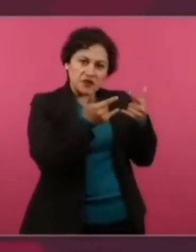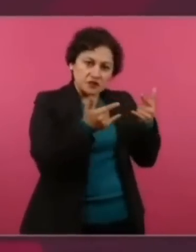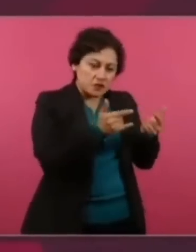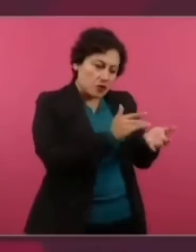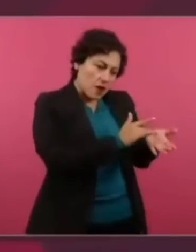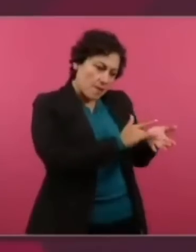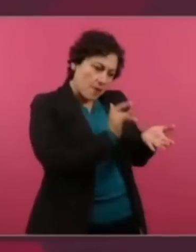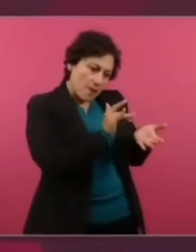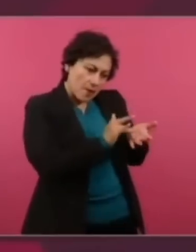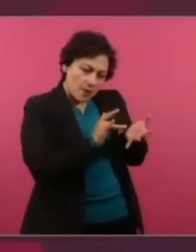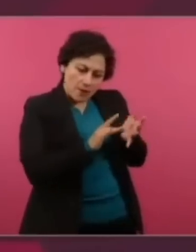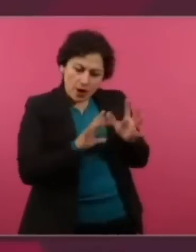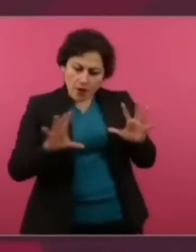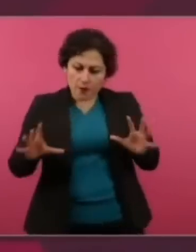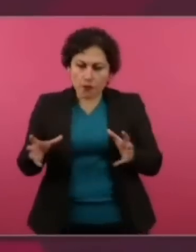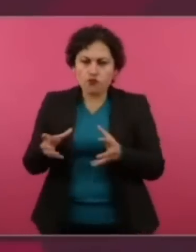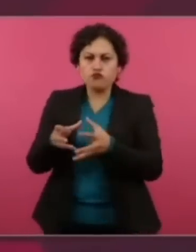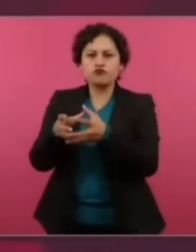y